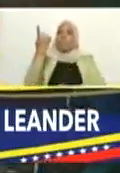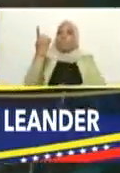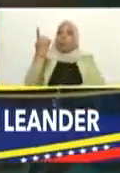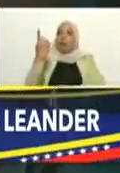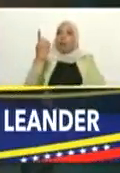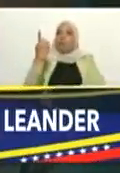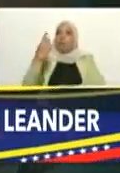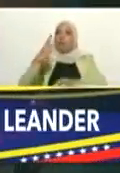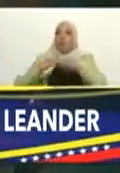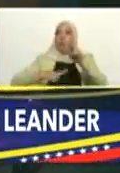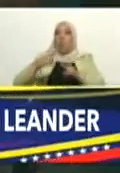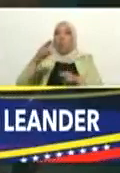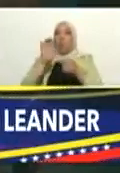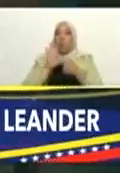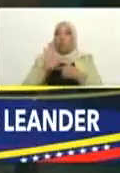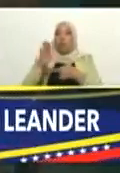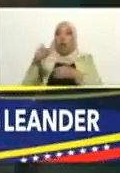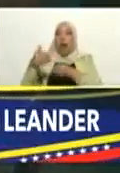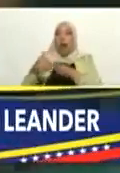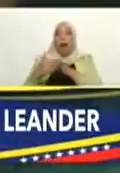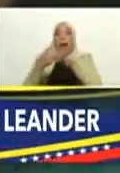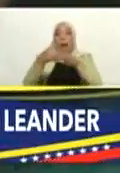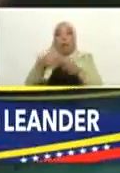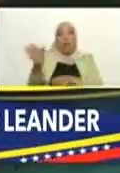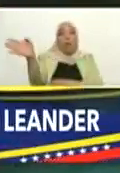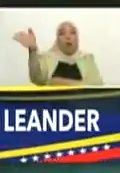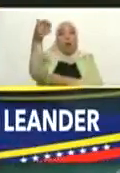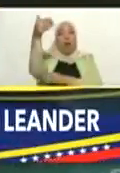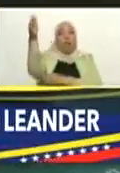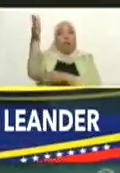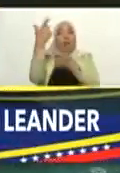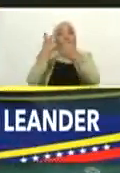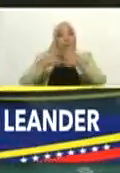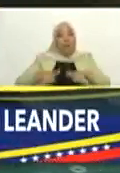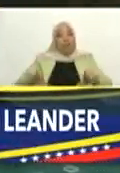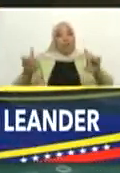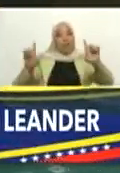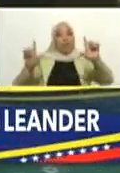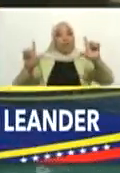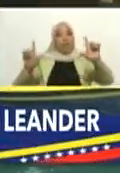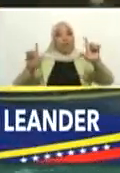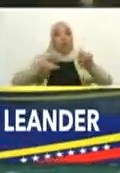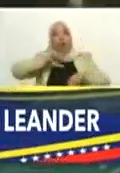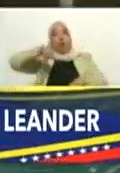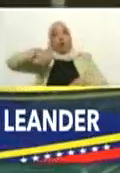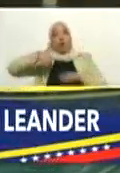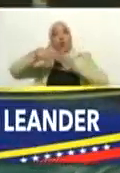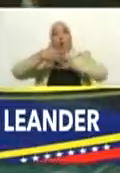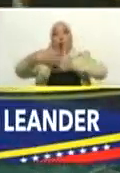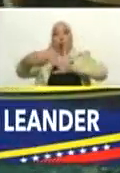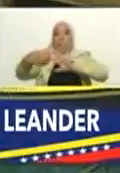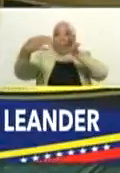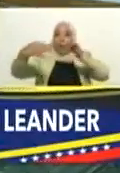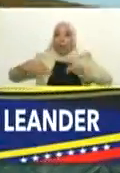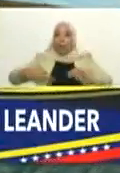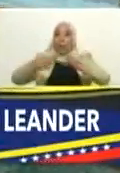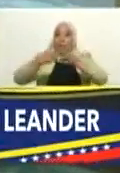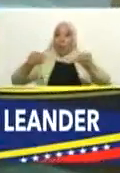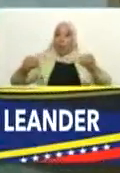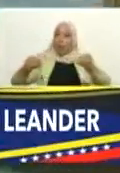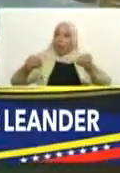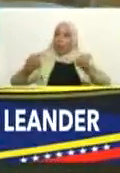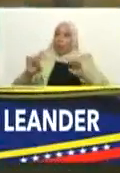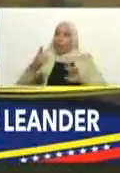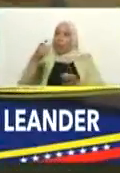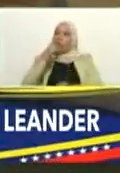en surcar esas aguas con banderas de libertad, y nosotros hemos recreado en su totalidad esta nave. Uno